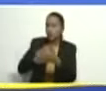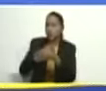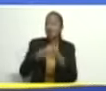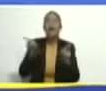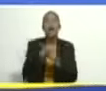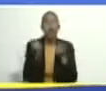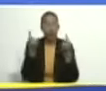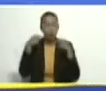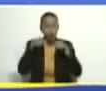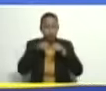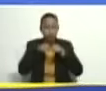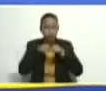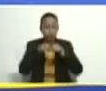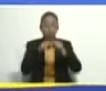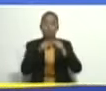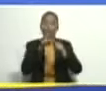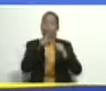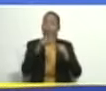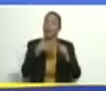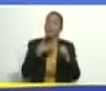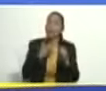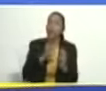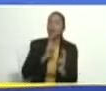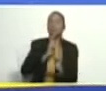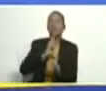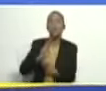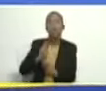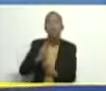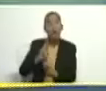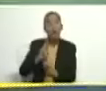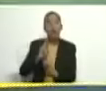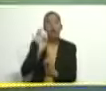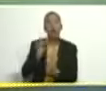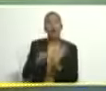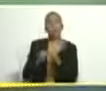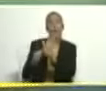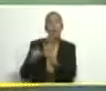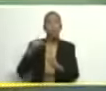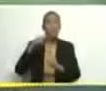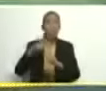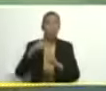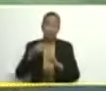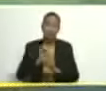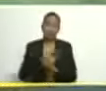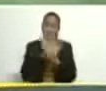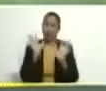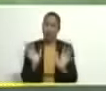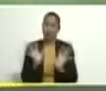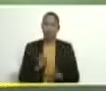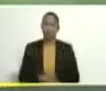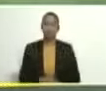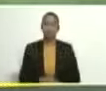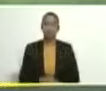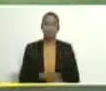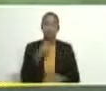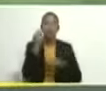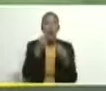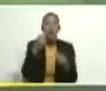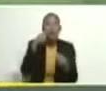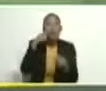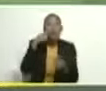los buenos resultados, para que ustedes vean cómo la propia realidad